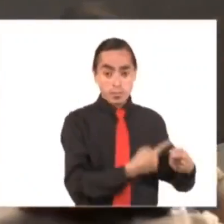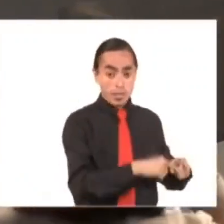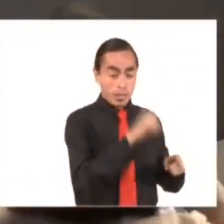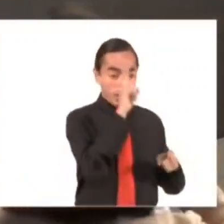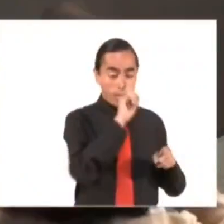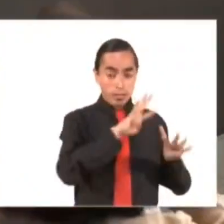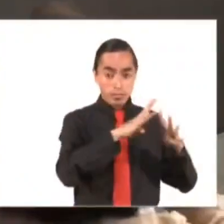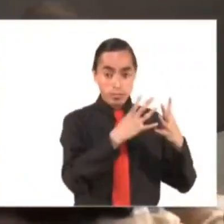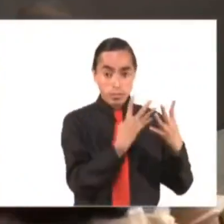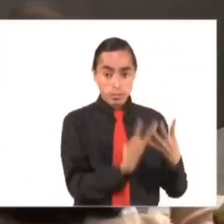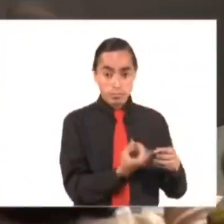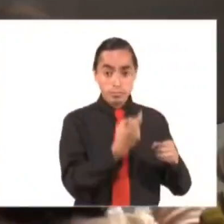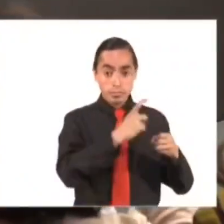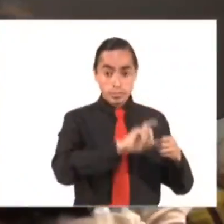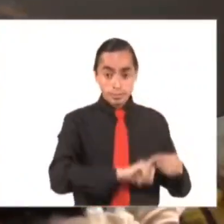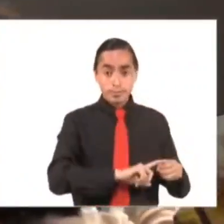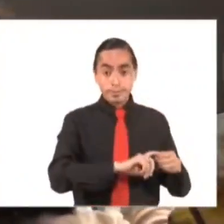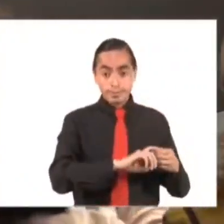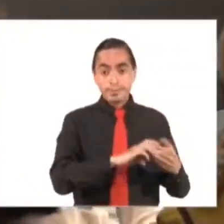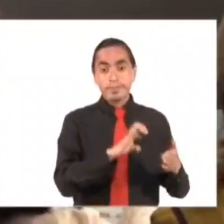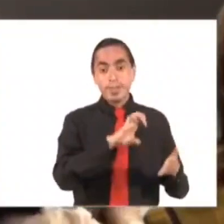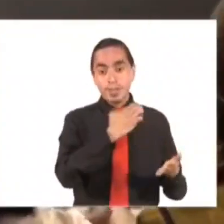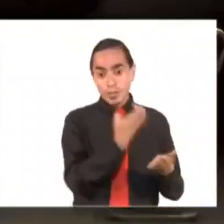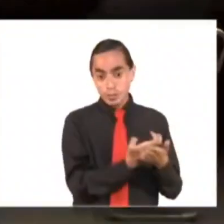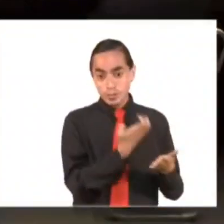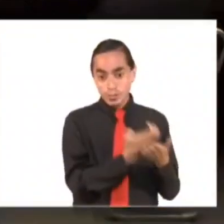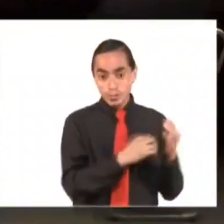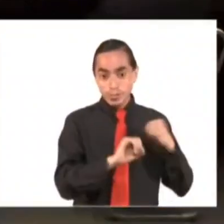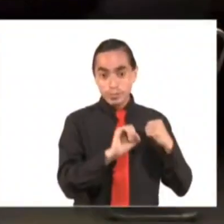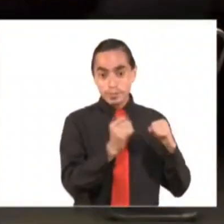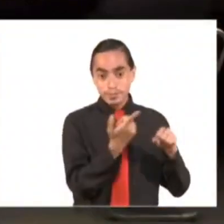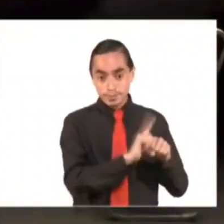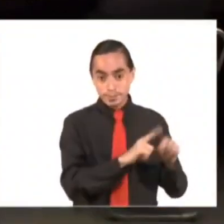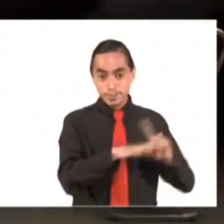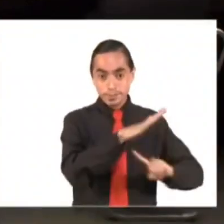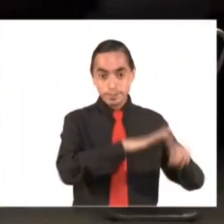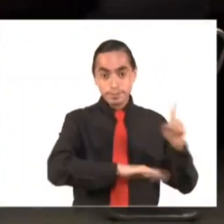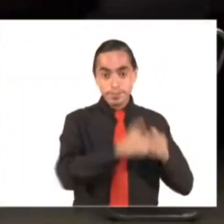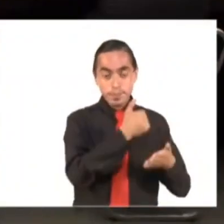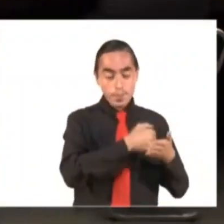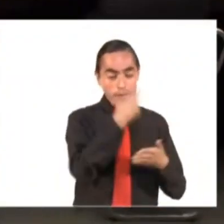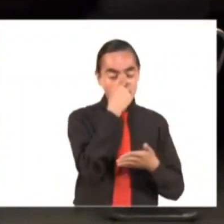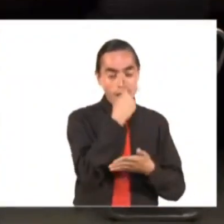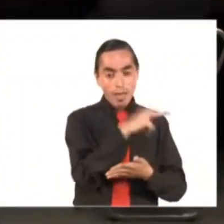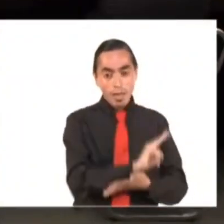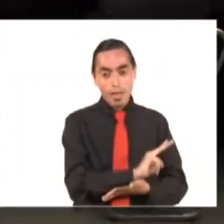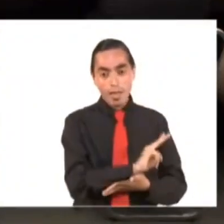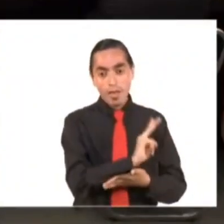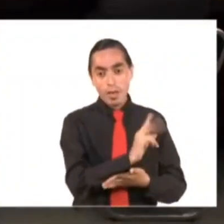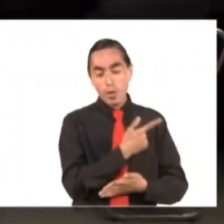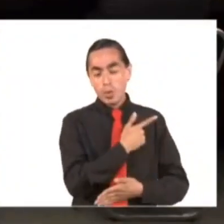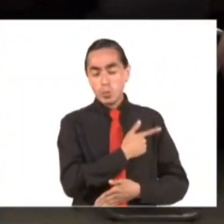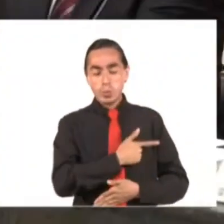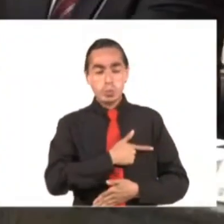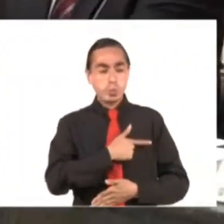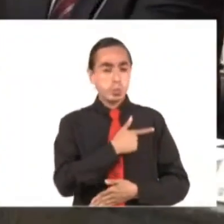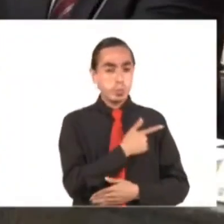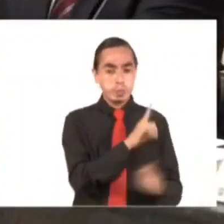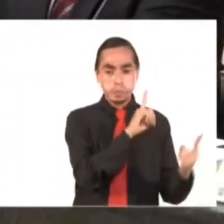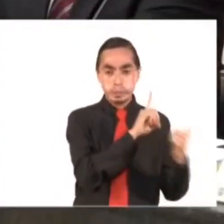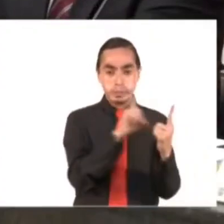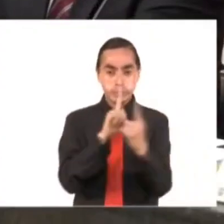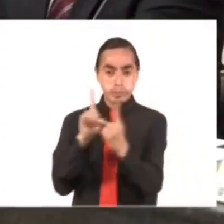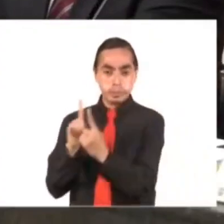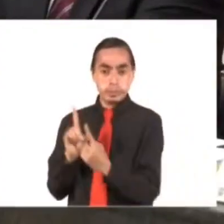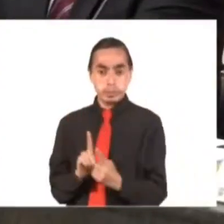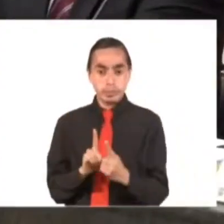Consejo Económico, Social y Ambiental de la Ciudad de México. Es un gran gusto encontrarme con todas y todos